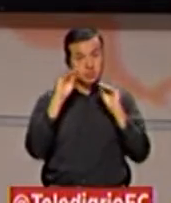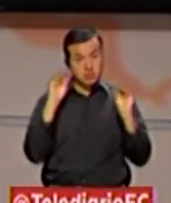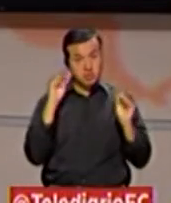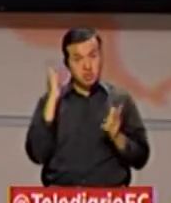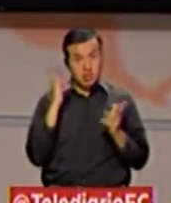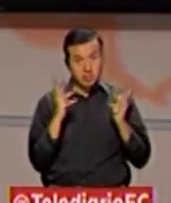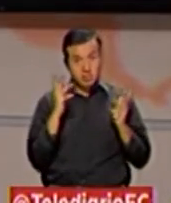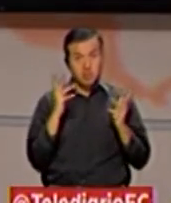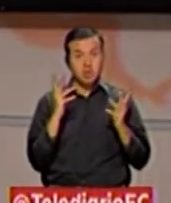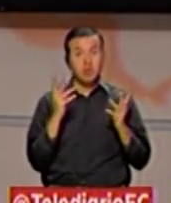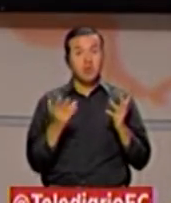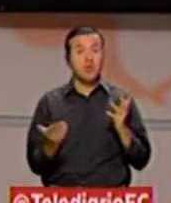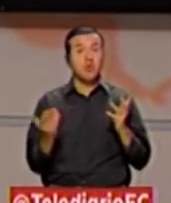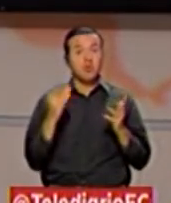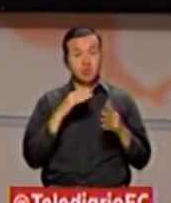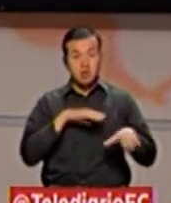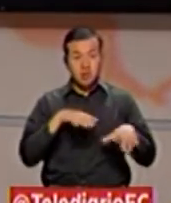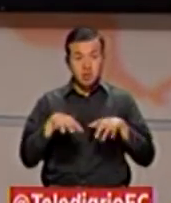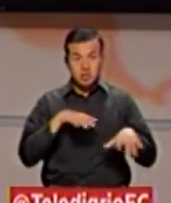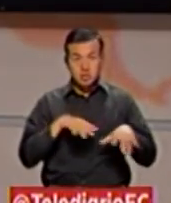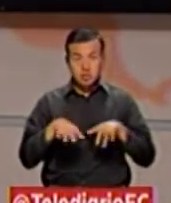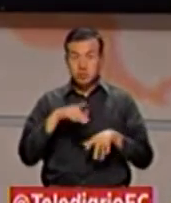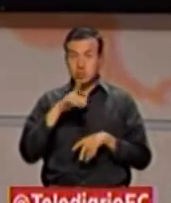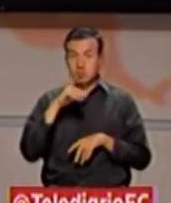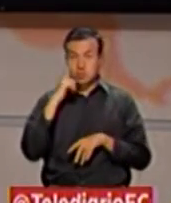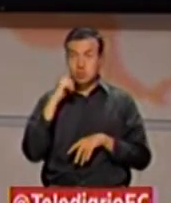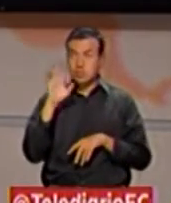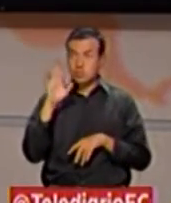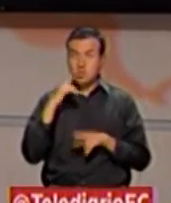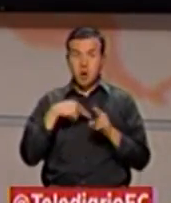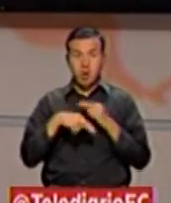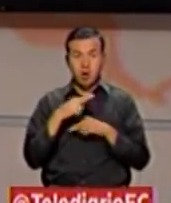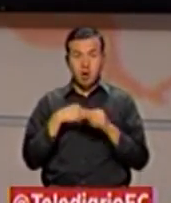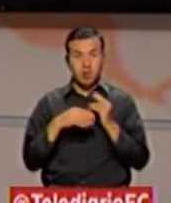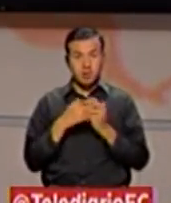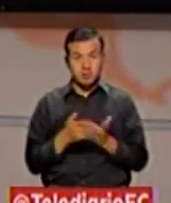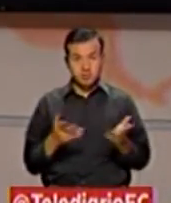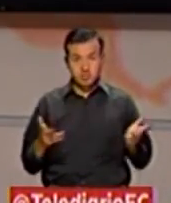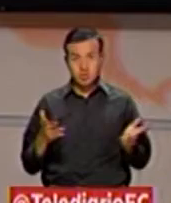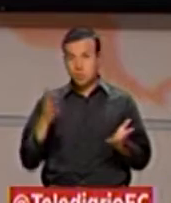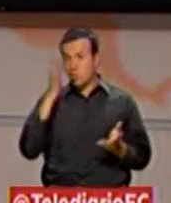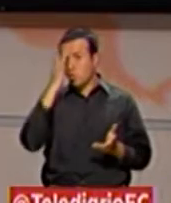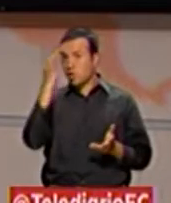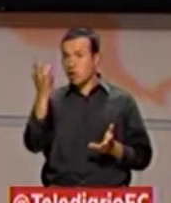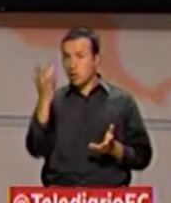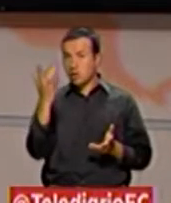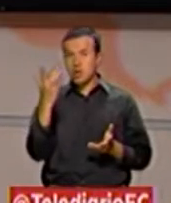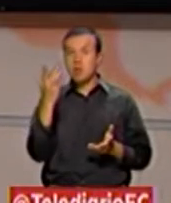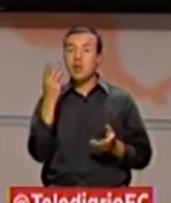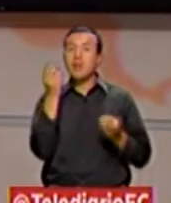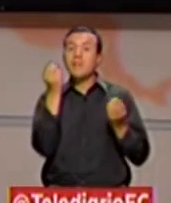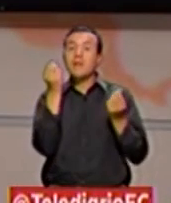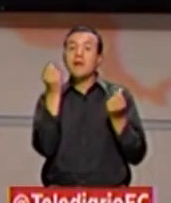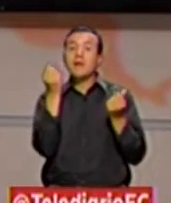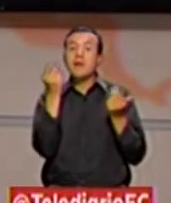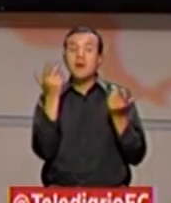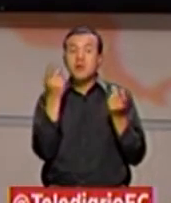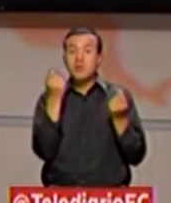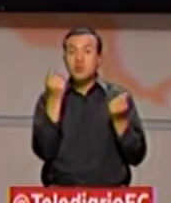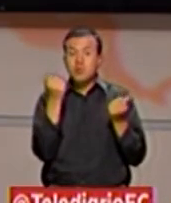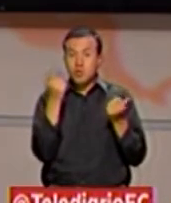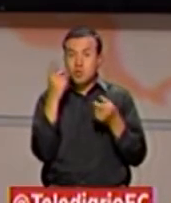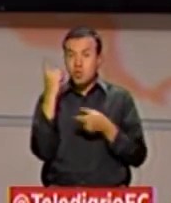de que se inicien las acciones por peculado, en virtud de que los recursos del